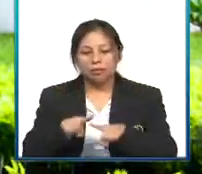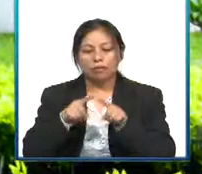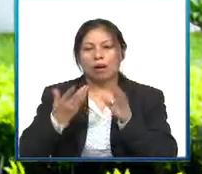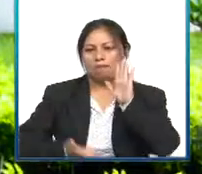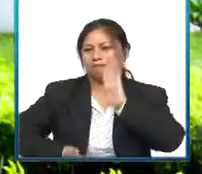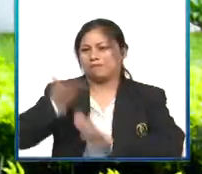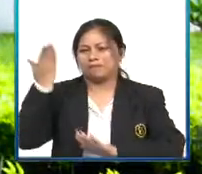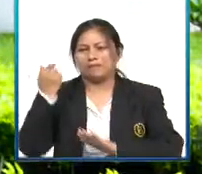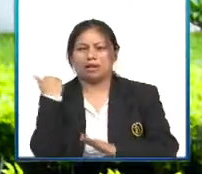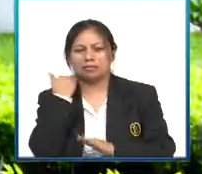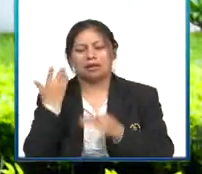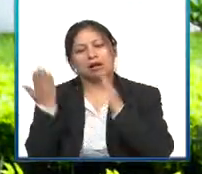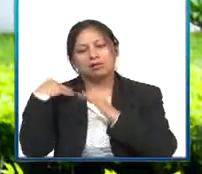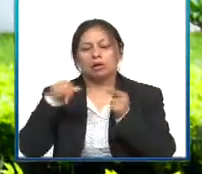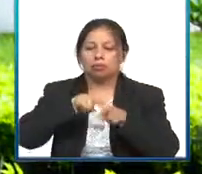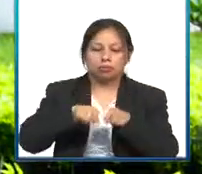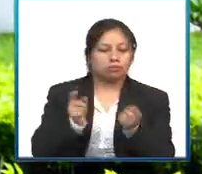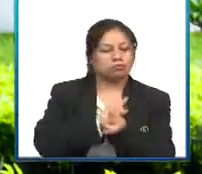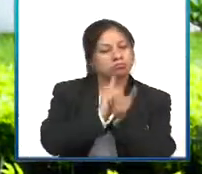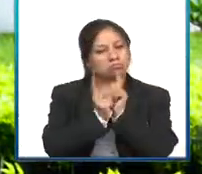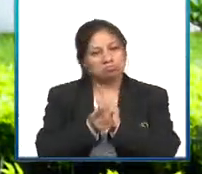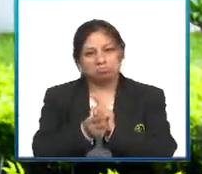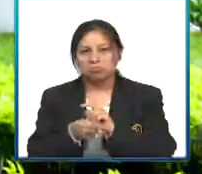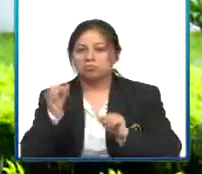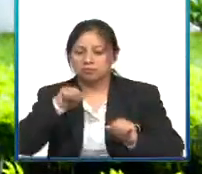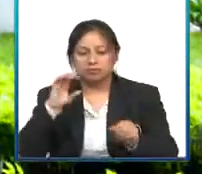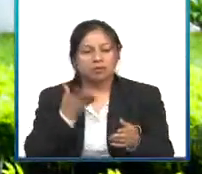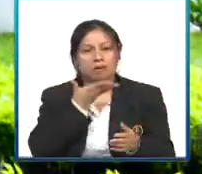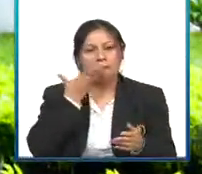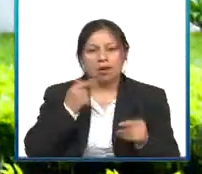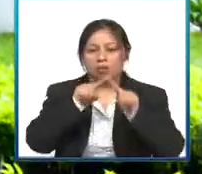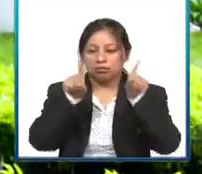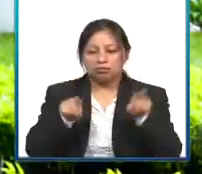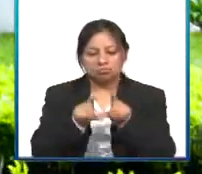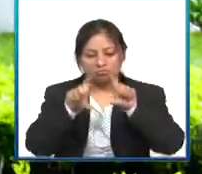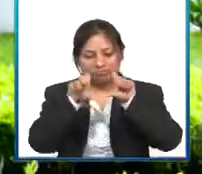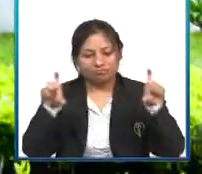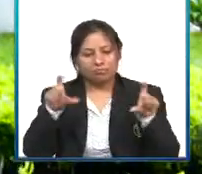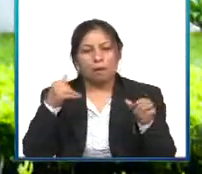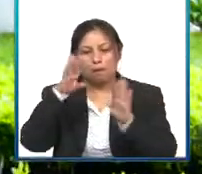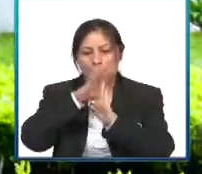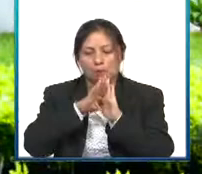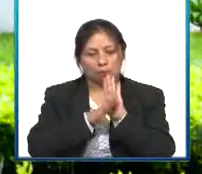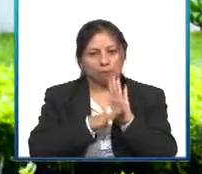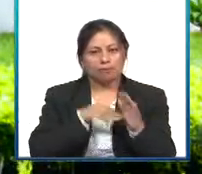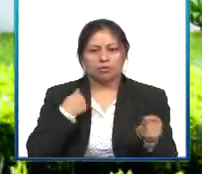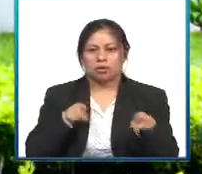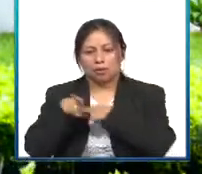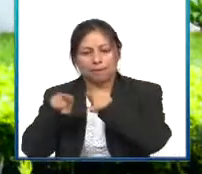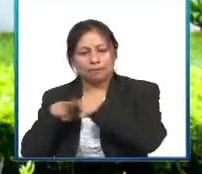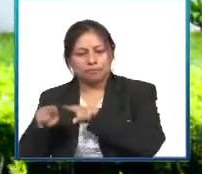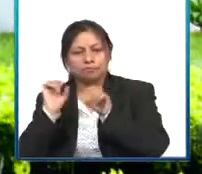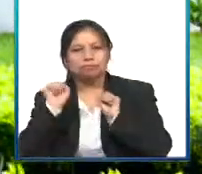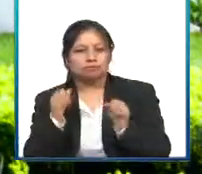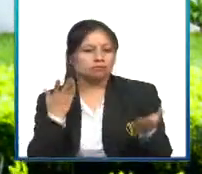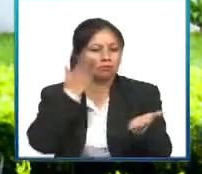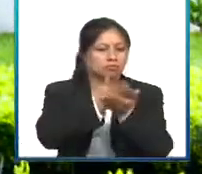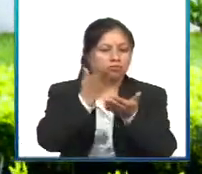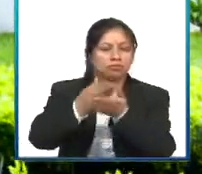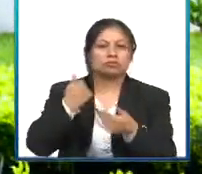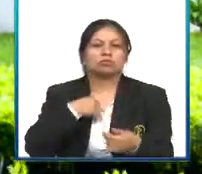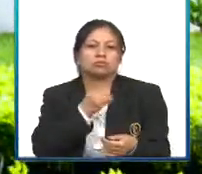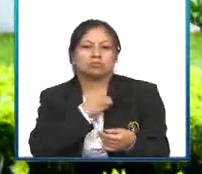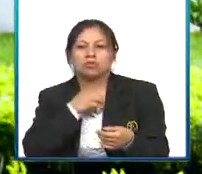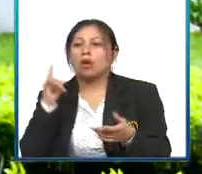Ahora vemos también que en esta oportunidad se va a lograr tener mejores tarifas aéreas para hacer un destino competitivo y para que las líneas